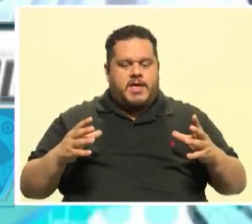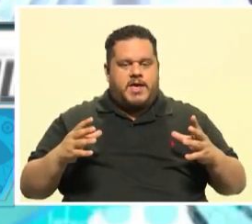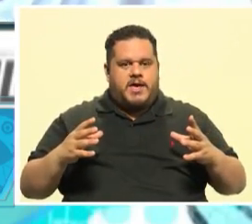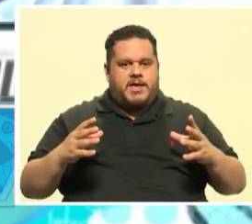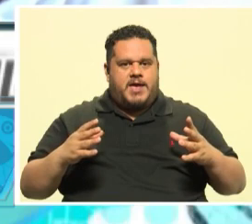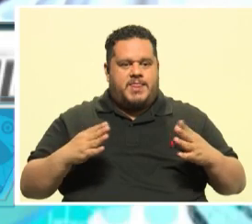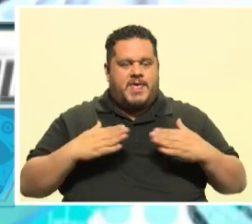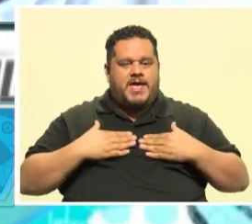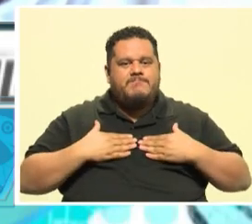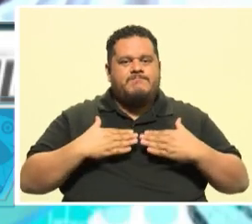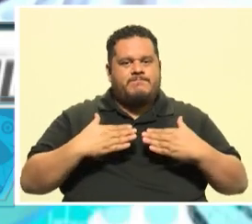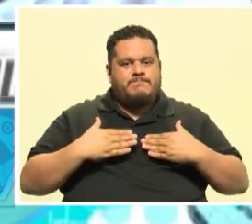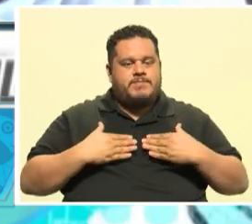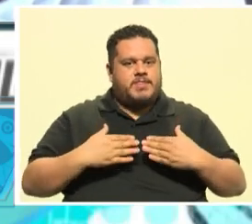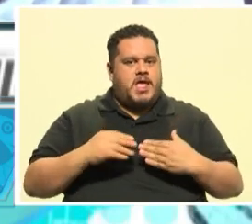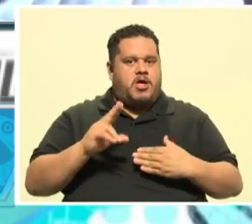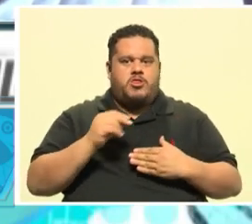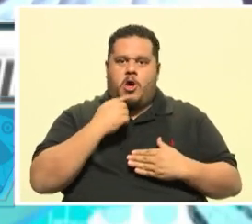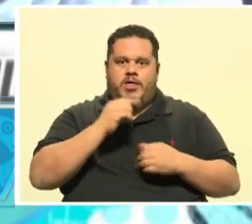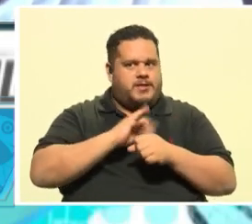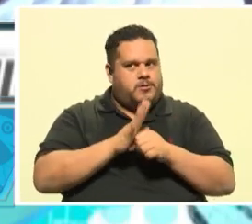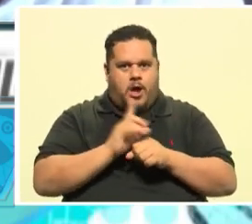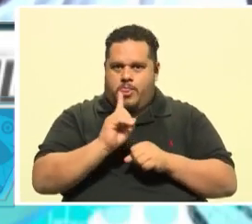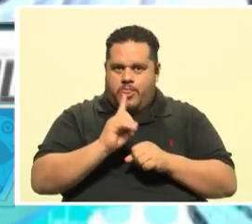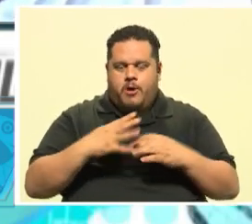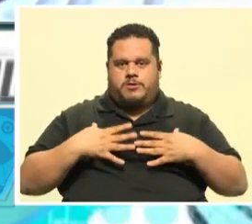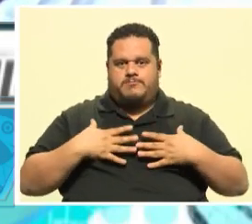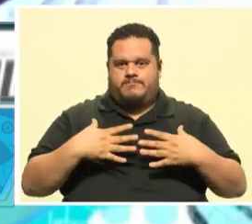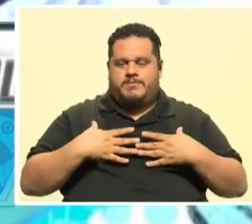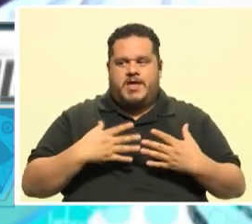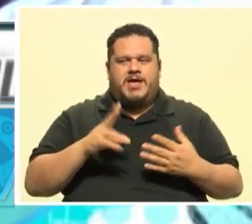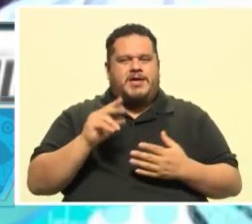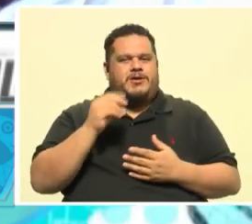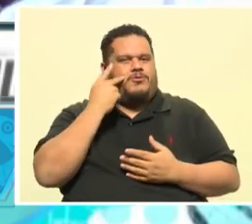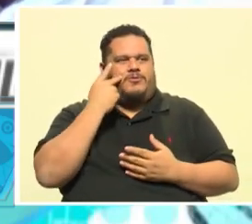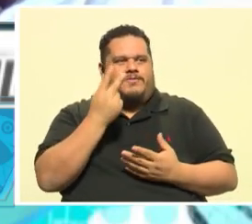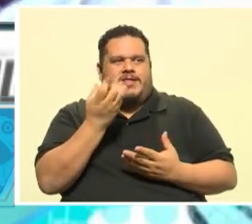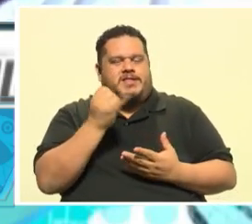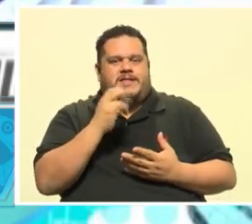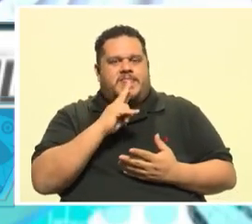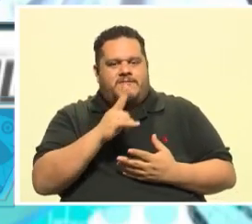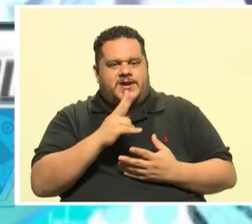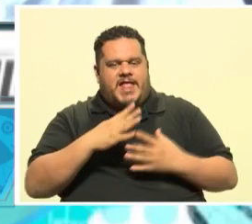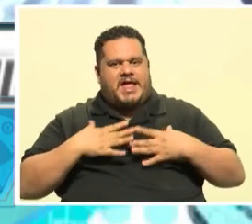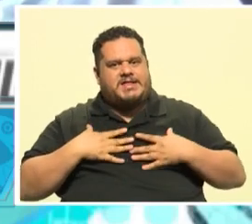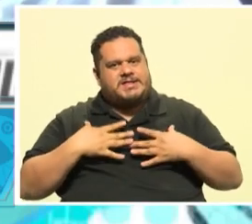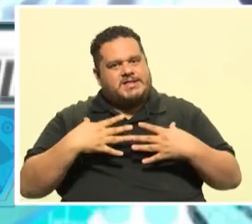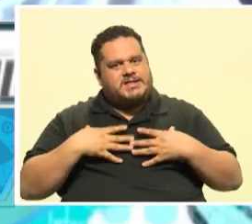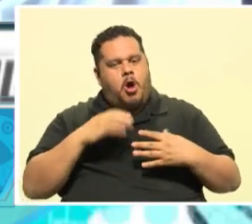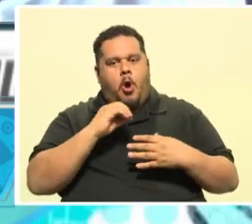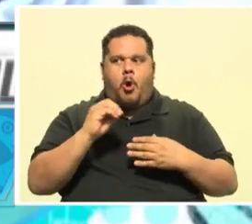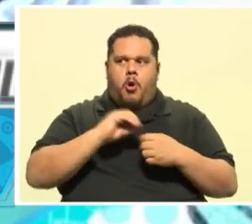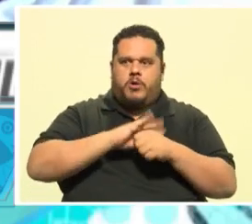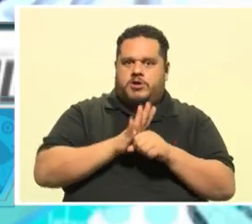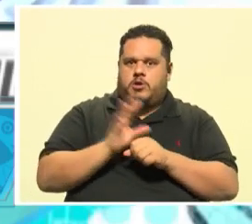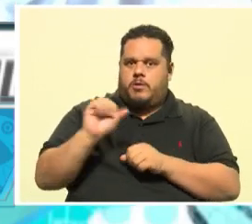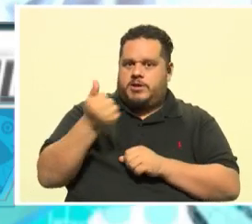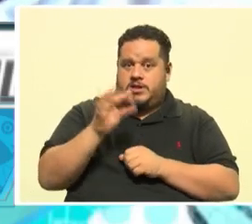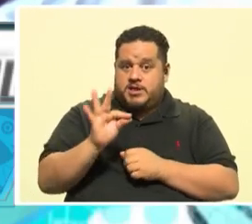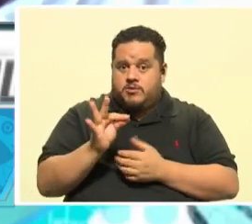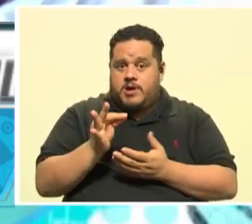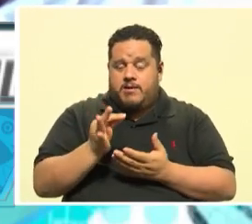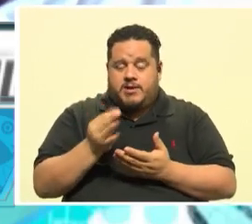a unos niveles de violencia completamente desorbitados y también la situación que se está viviendo